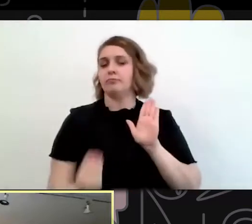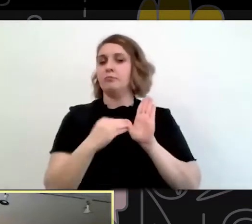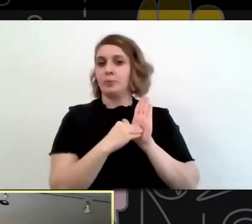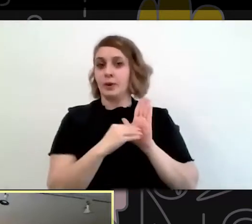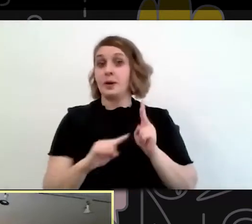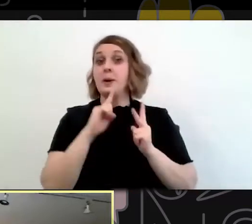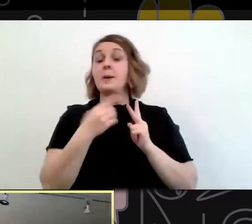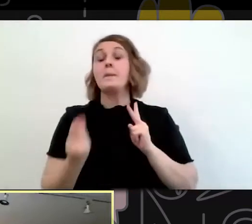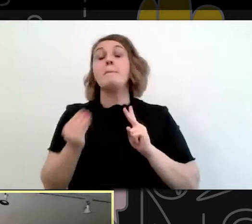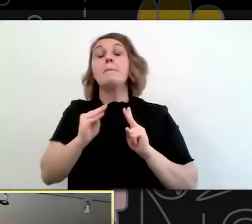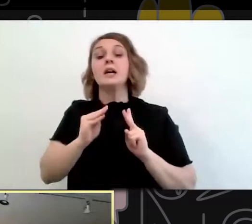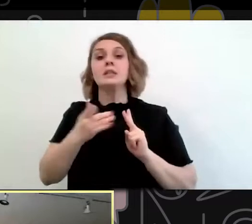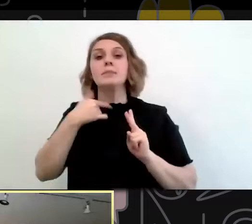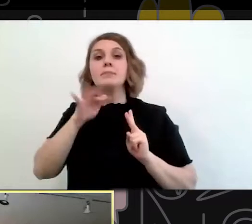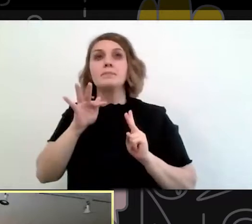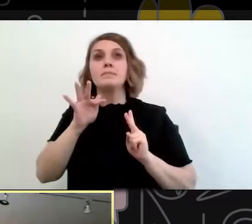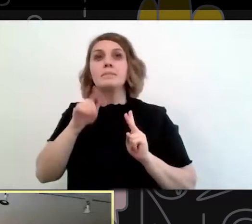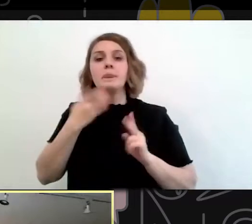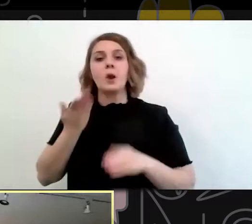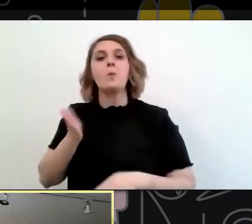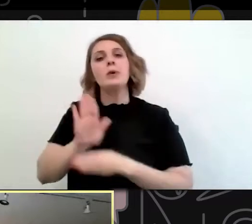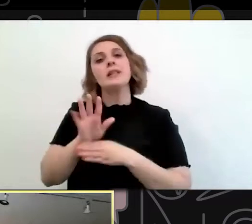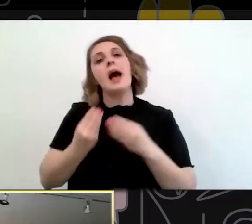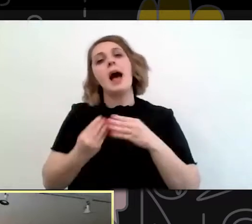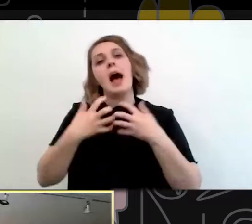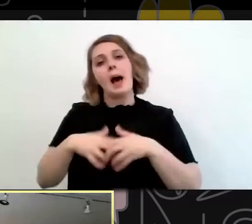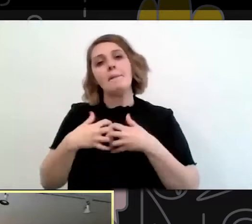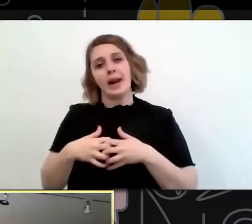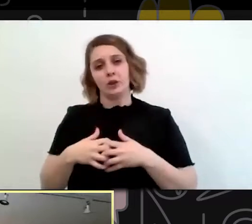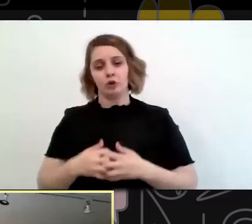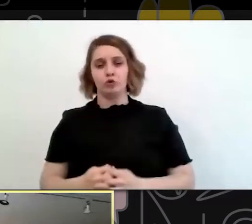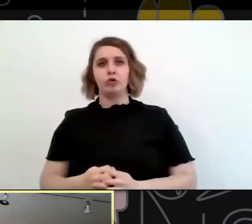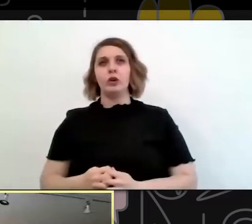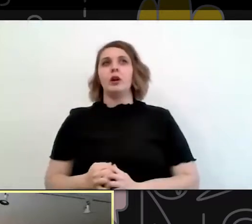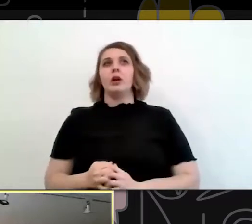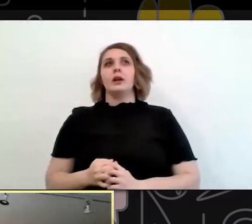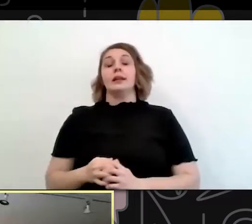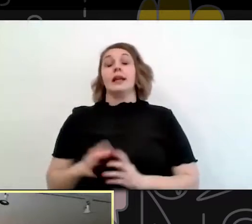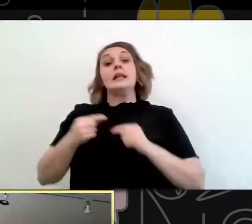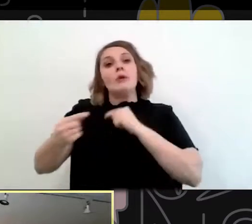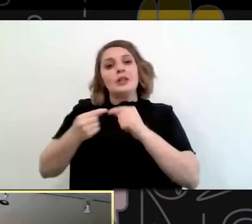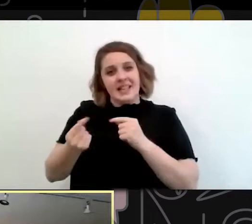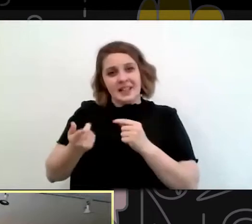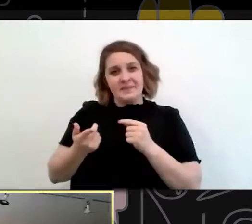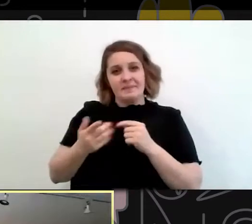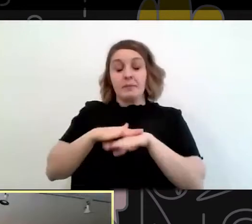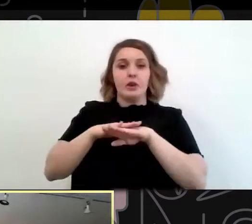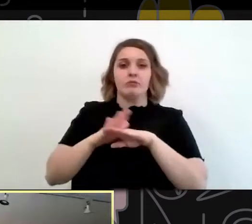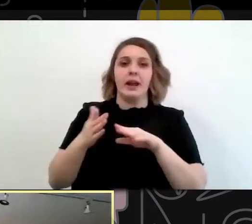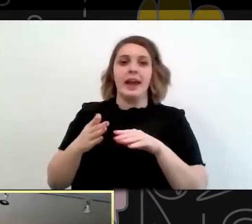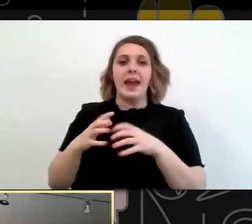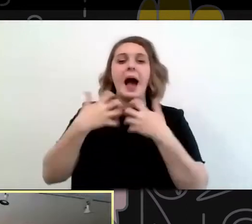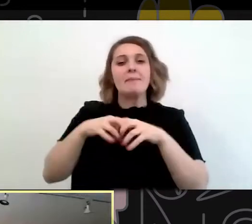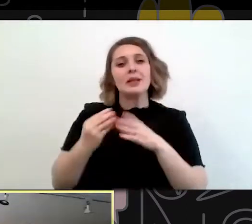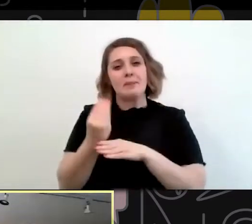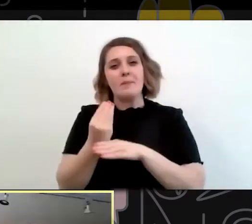muestra de aparatos, de dispositivos y centrados